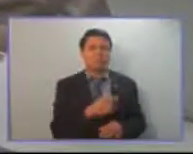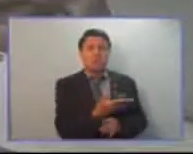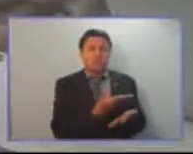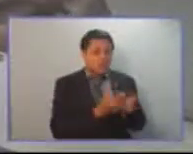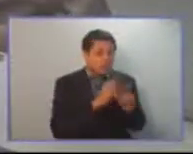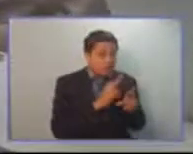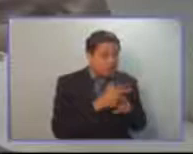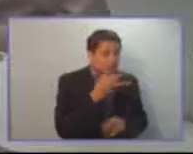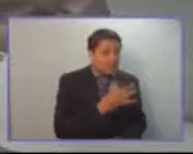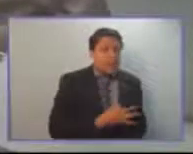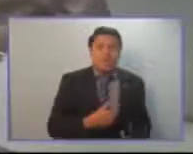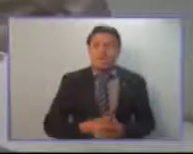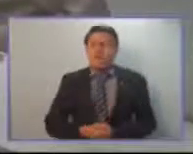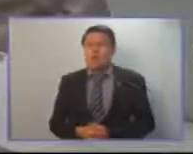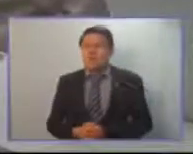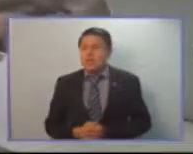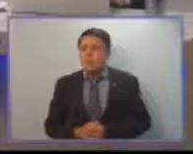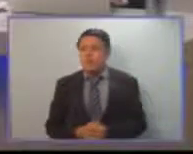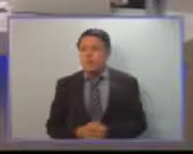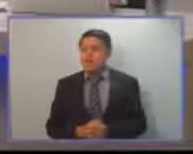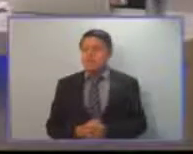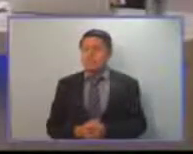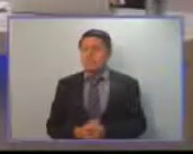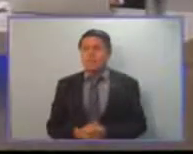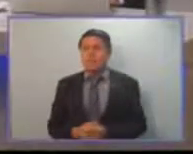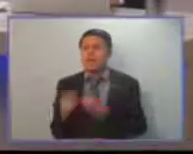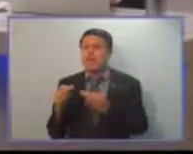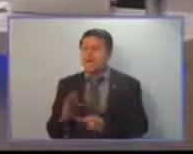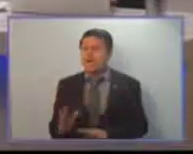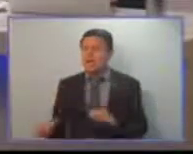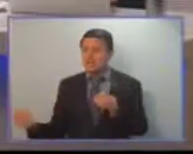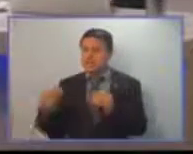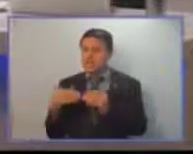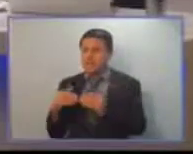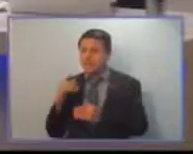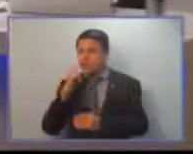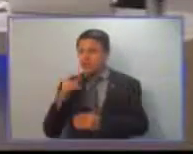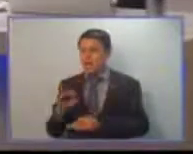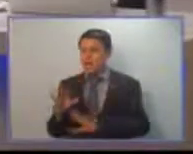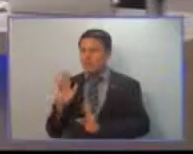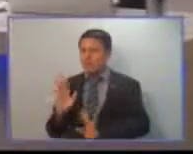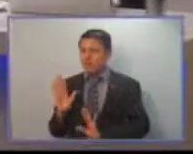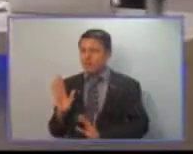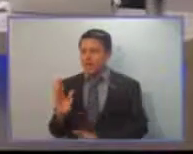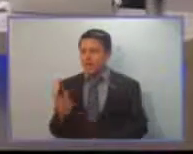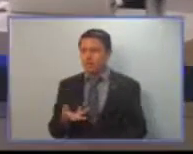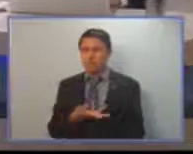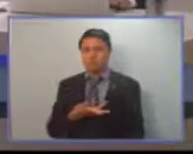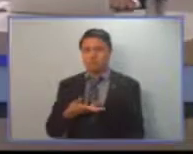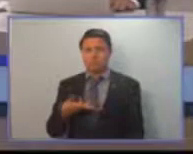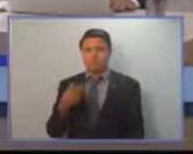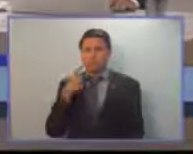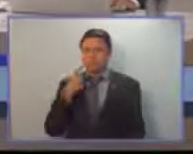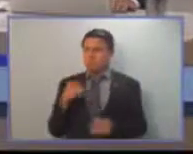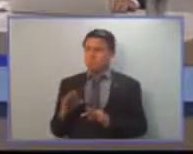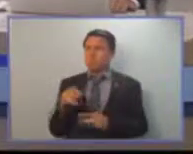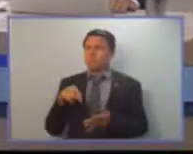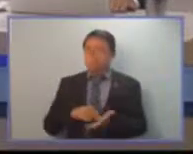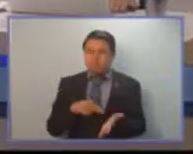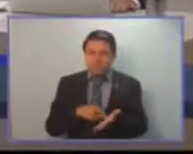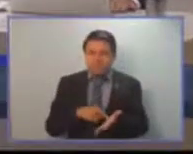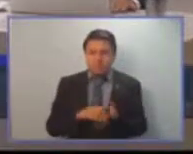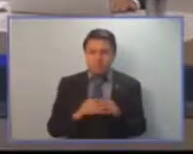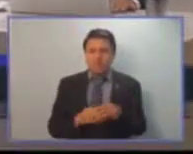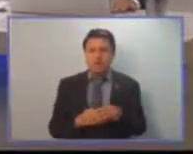reformas, ¿verdad? Sí, estamos en ese laboratorio, para decirlo, que como